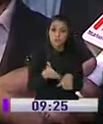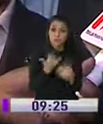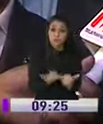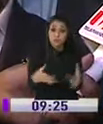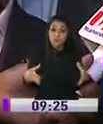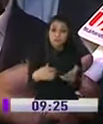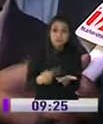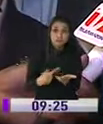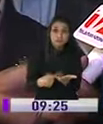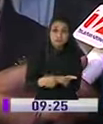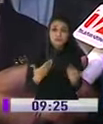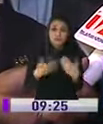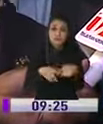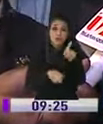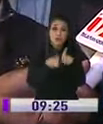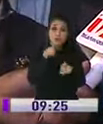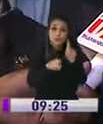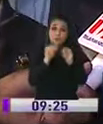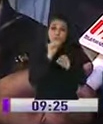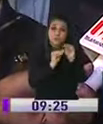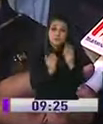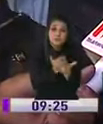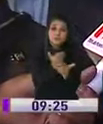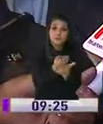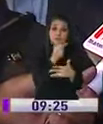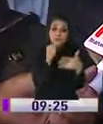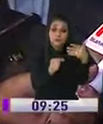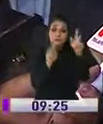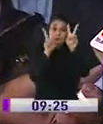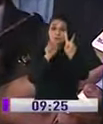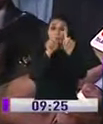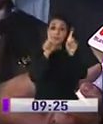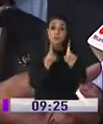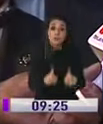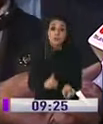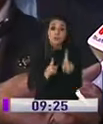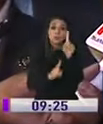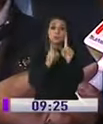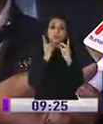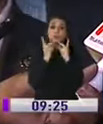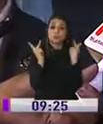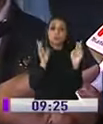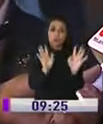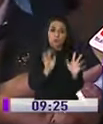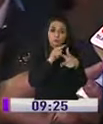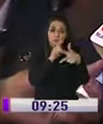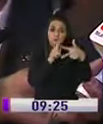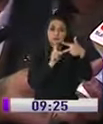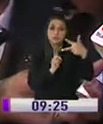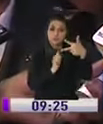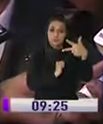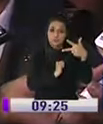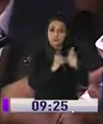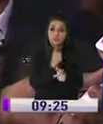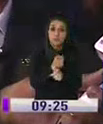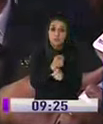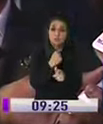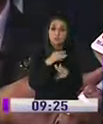día de hoy y tenemos algunas observaciones con respecto a las preguntas de esa consulta popular. Y es por eso